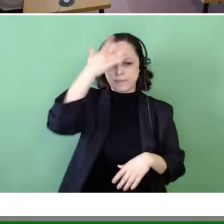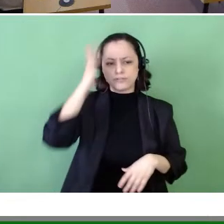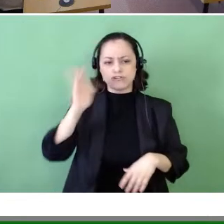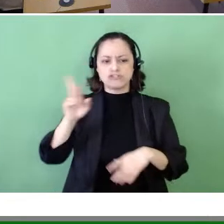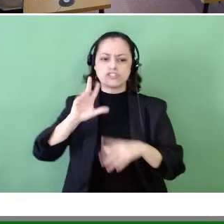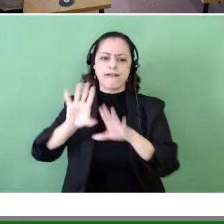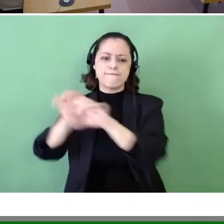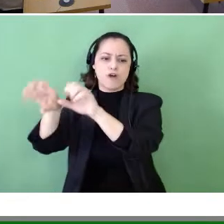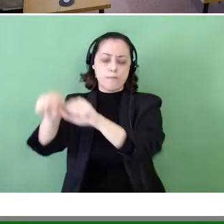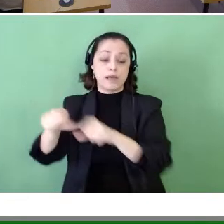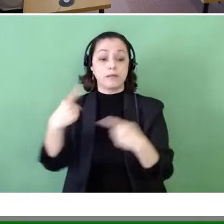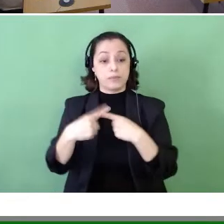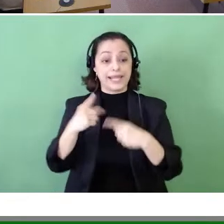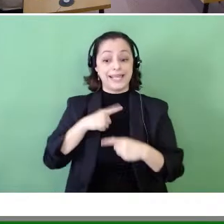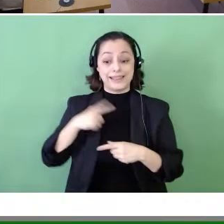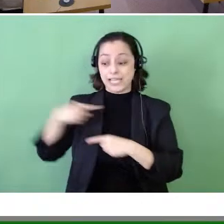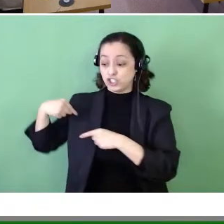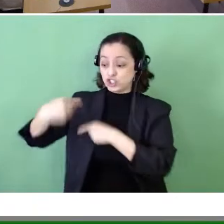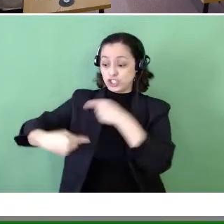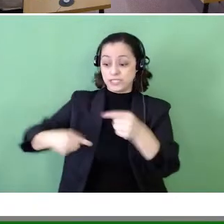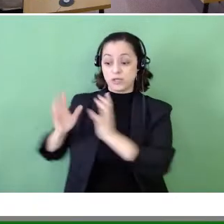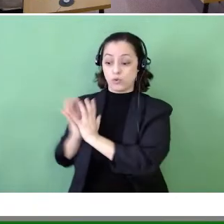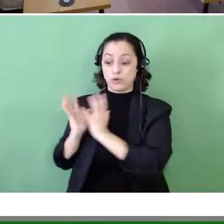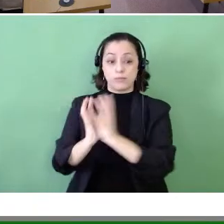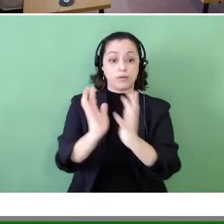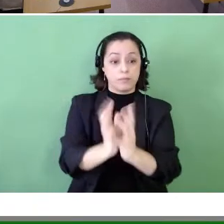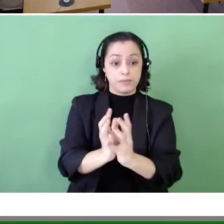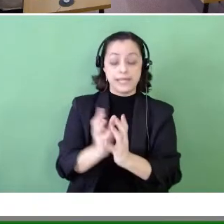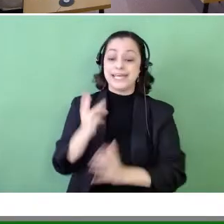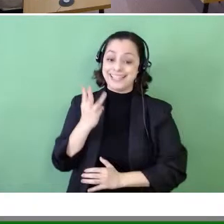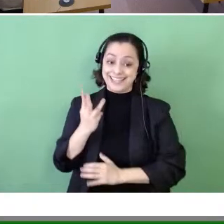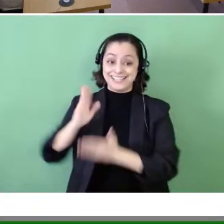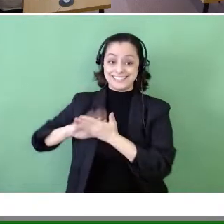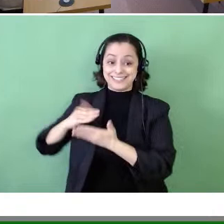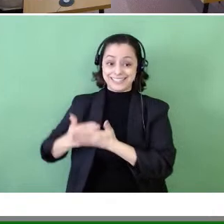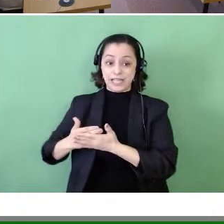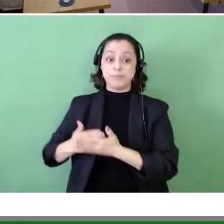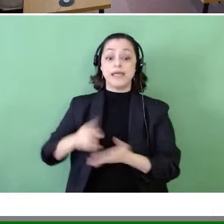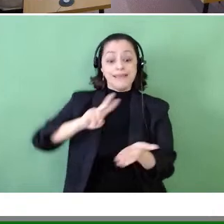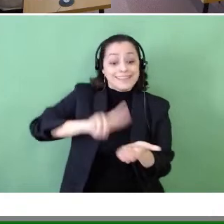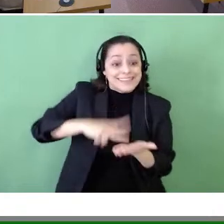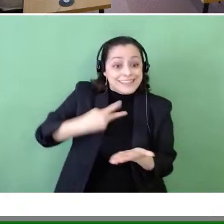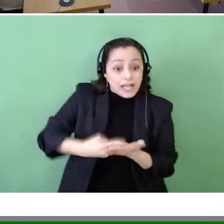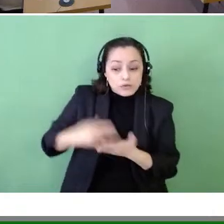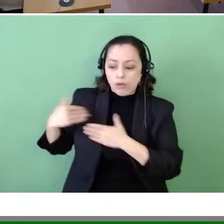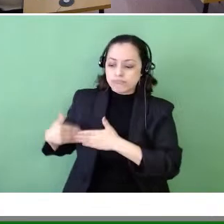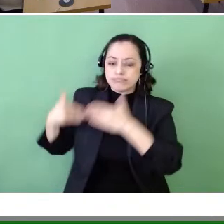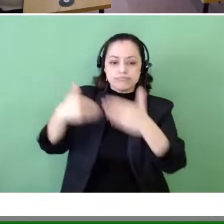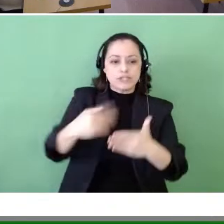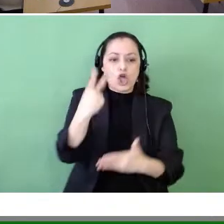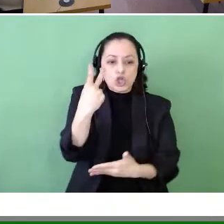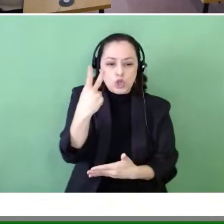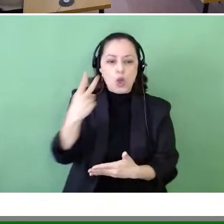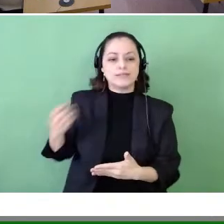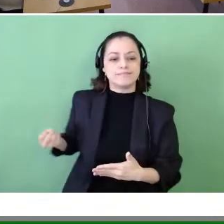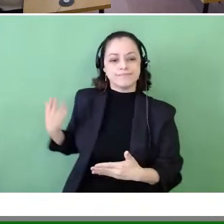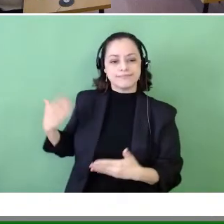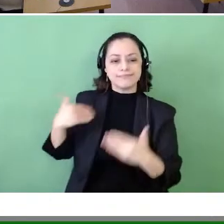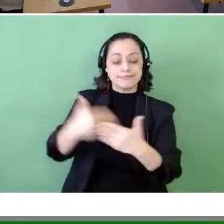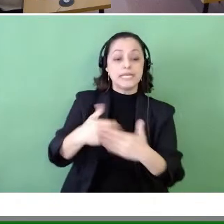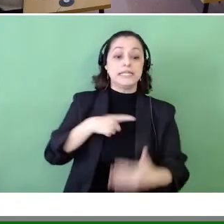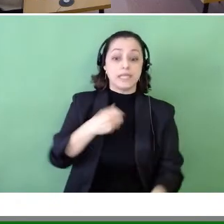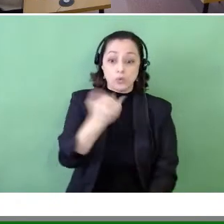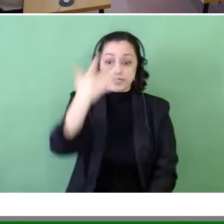3 generaciones de intérpretes y 2 generaciones de traductores, y a veces aquellos que trabajan a 30, 40